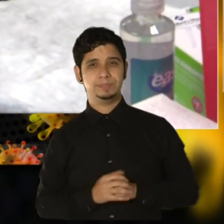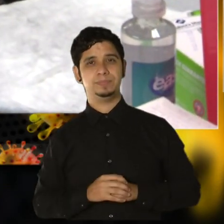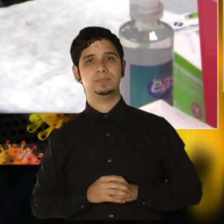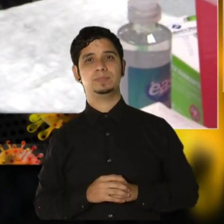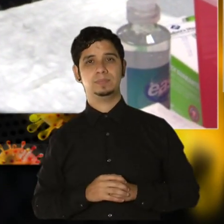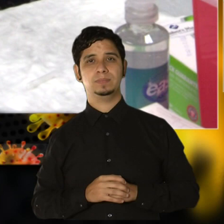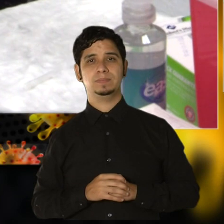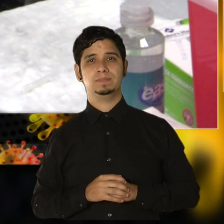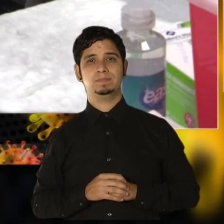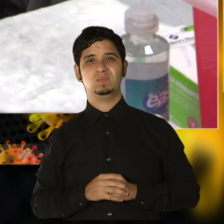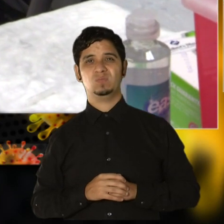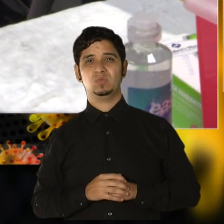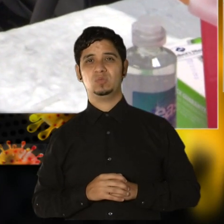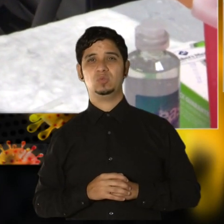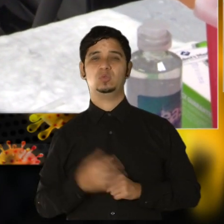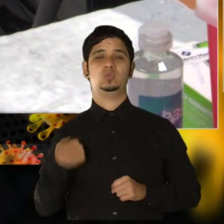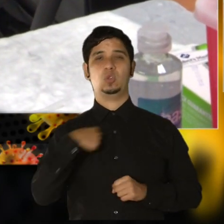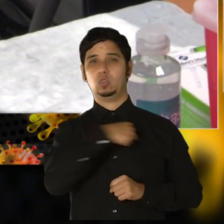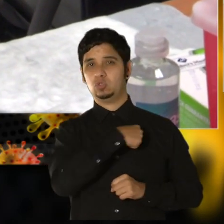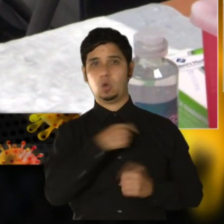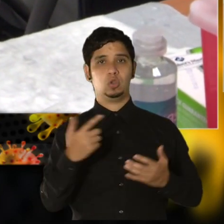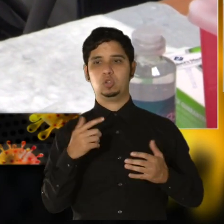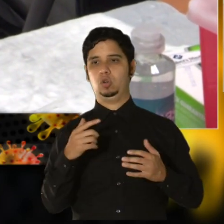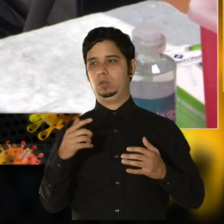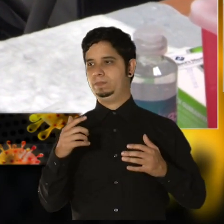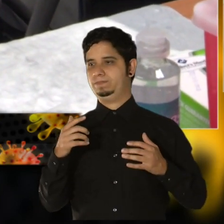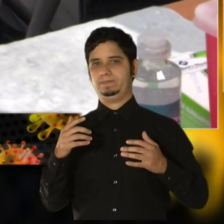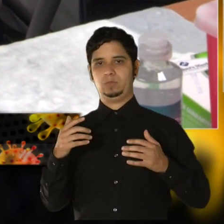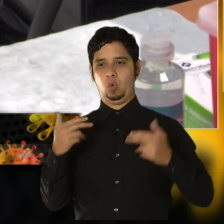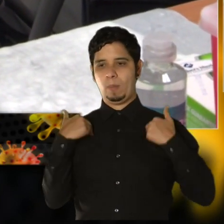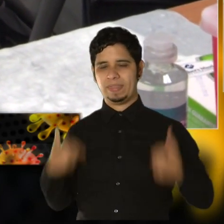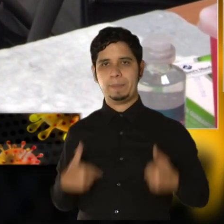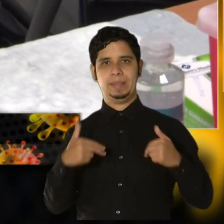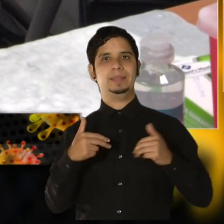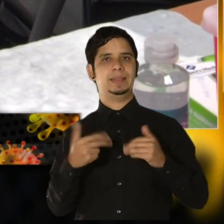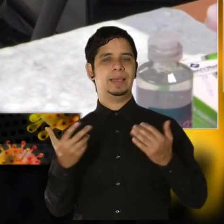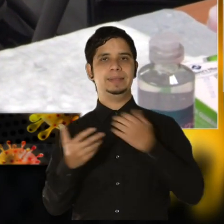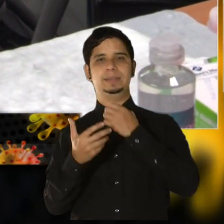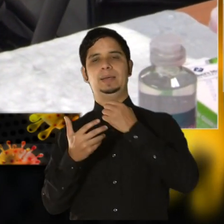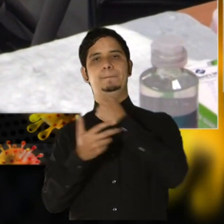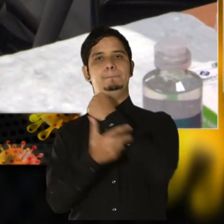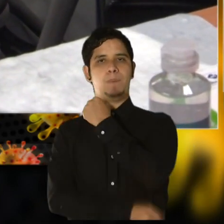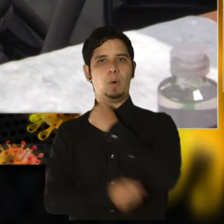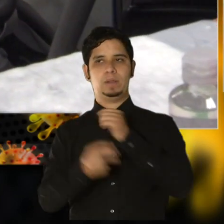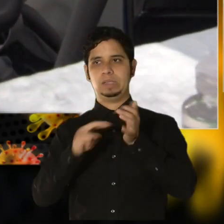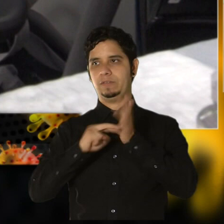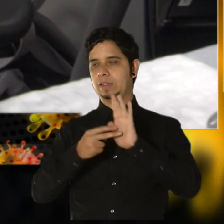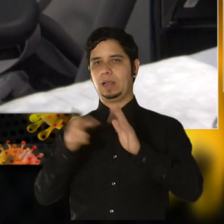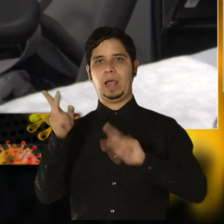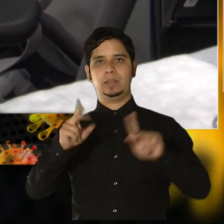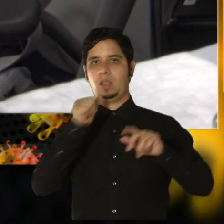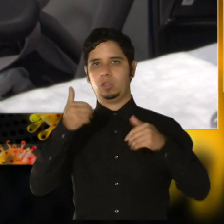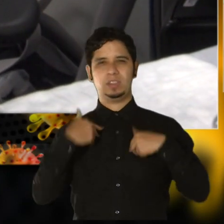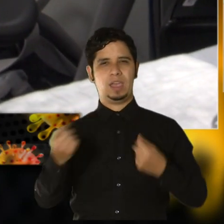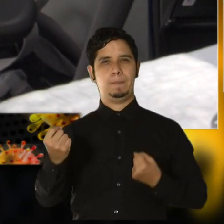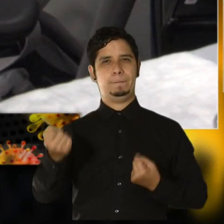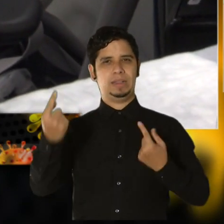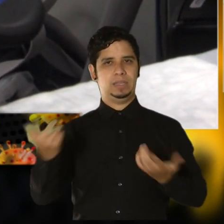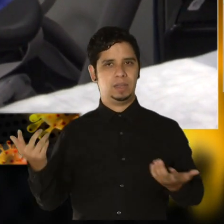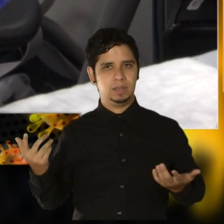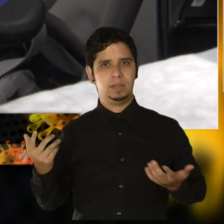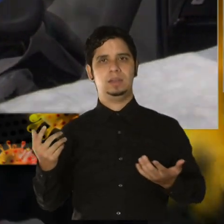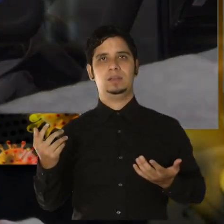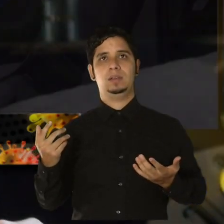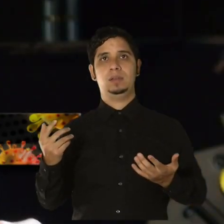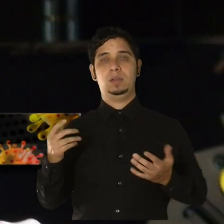Y estamos siendo bien pobres cívicamente. La falta de consideración del otro la falta de